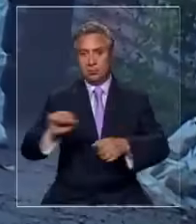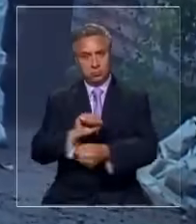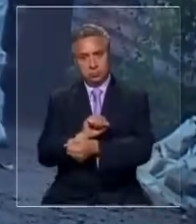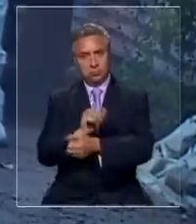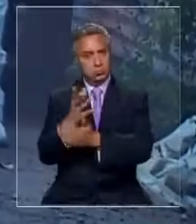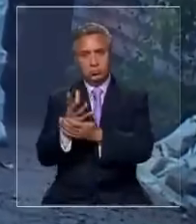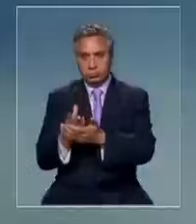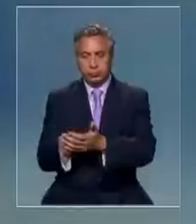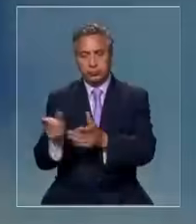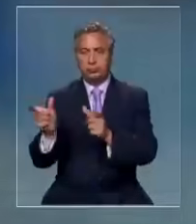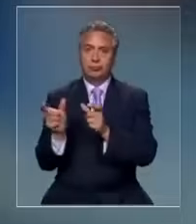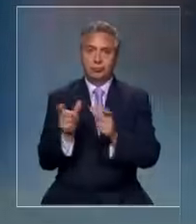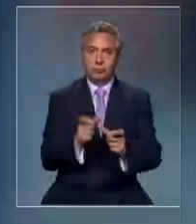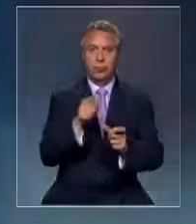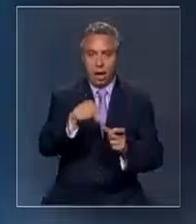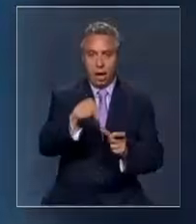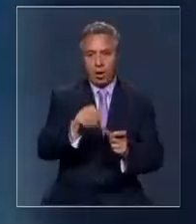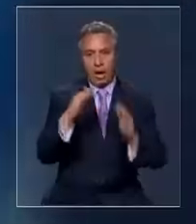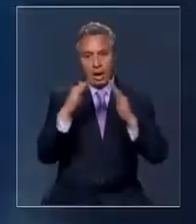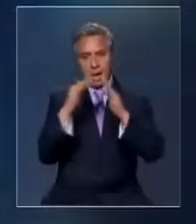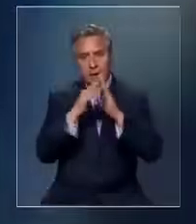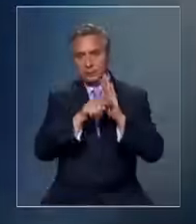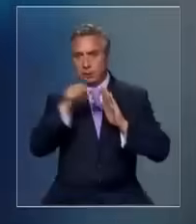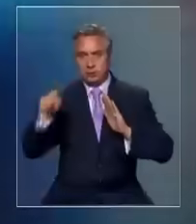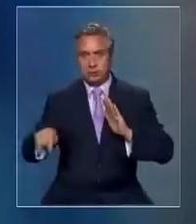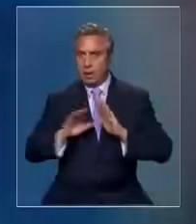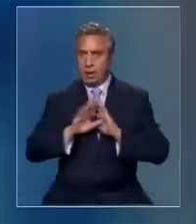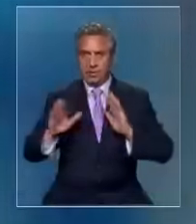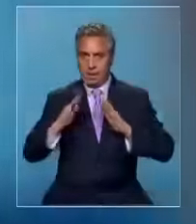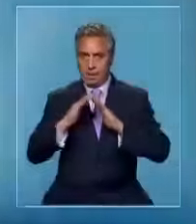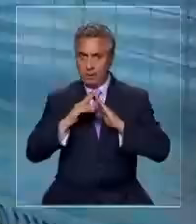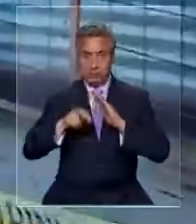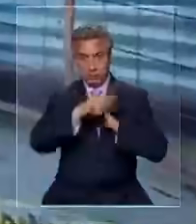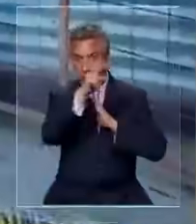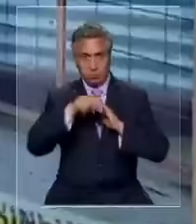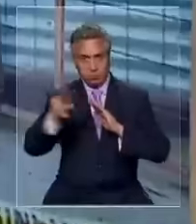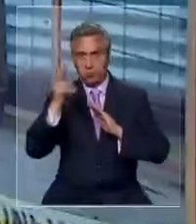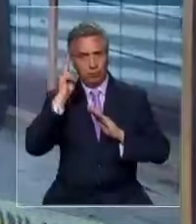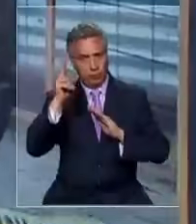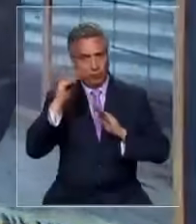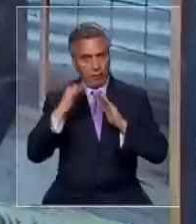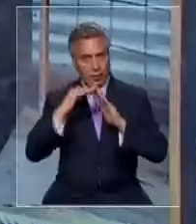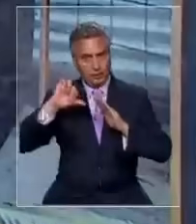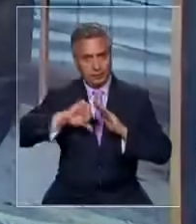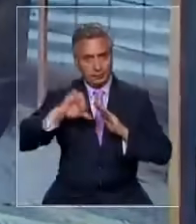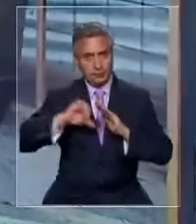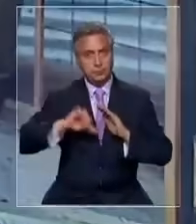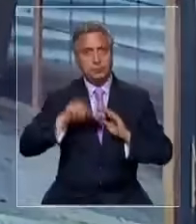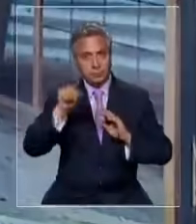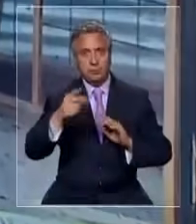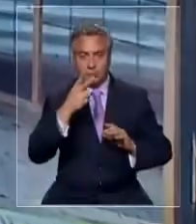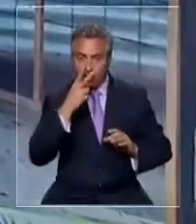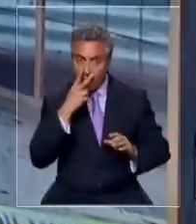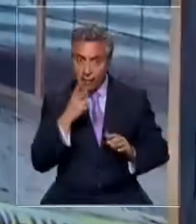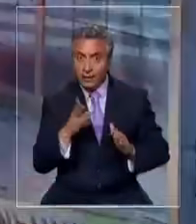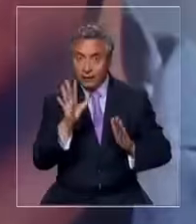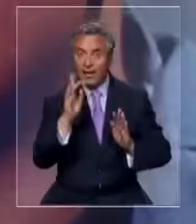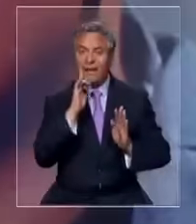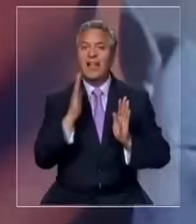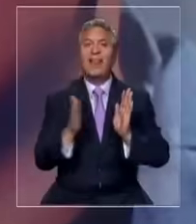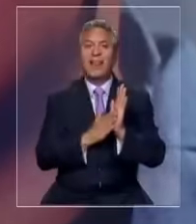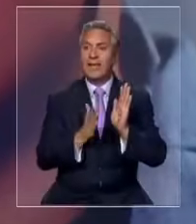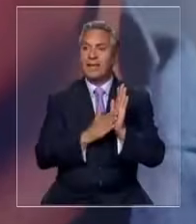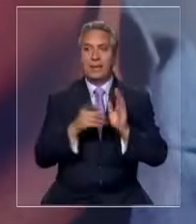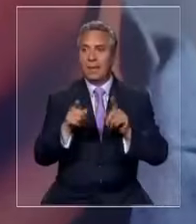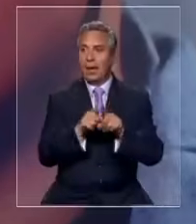preventiva, quedando con arresto domiciliario. Todo esto gracias a la tesis de su defensa, que busca probar una legítima